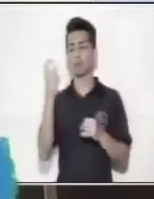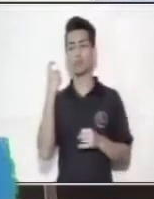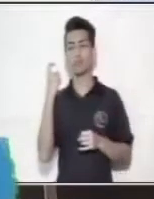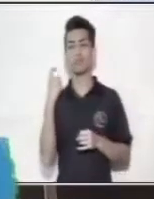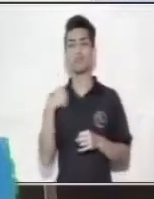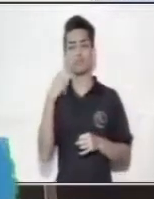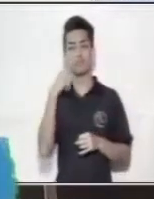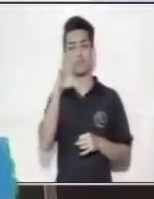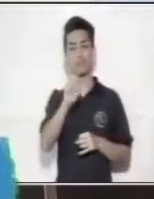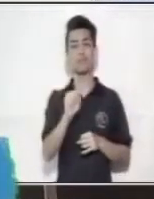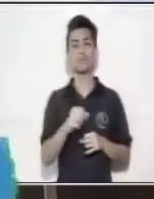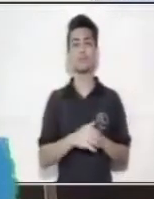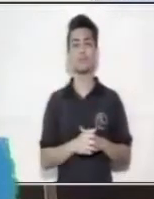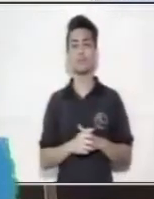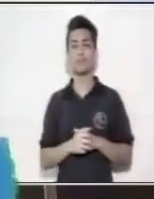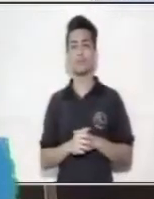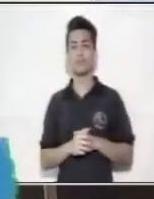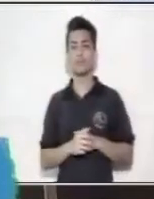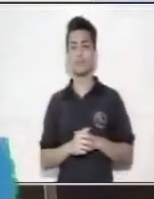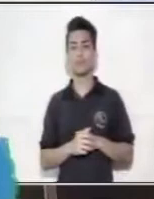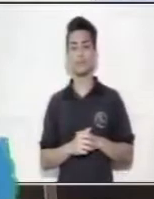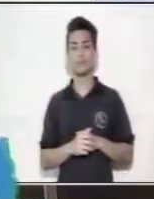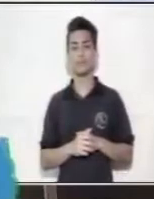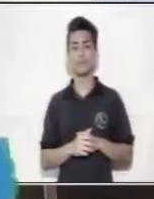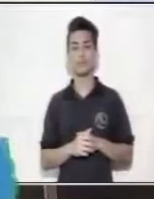dimos cuenta que tenemos